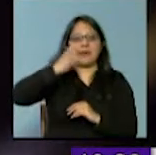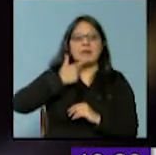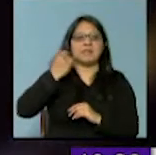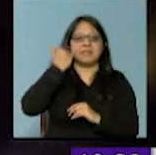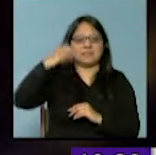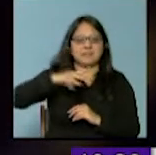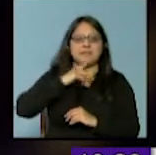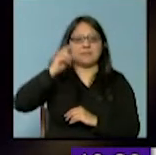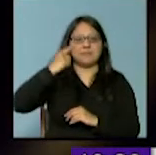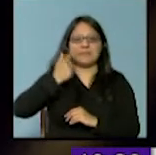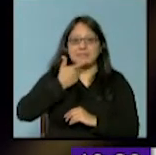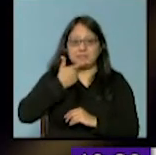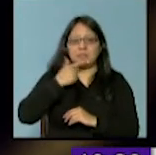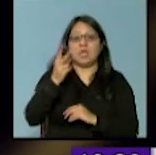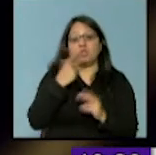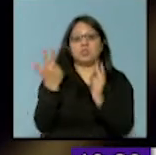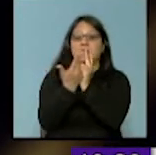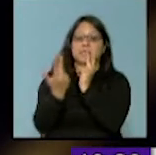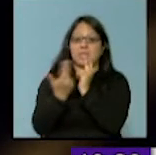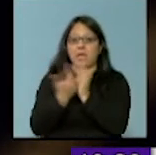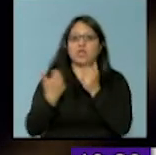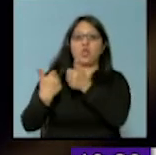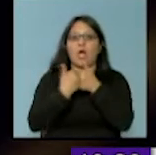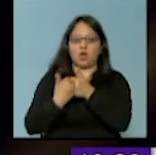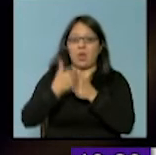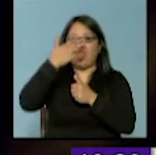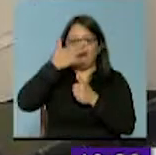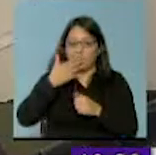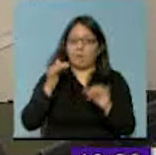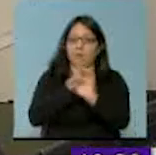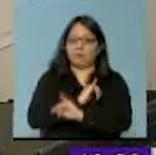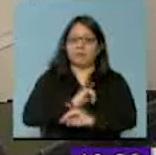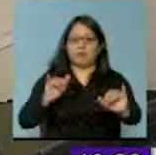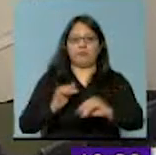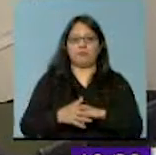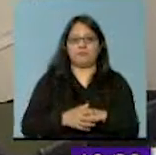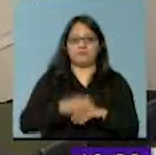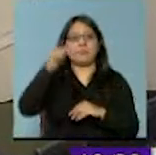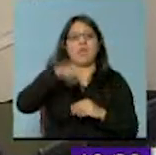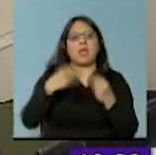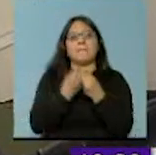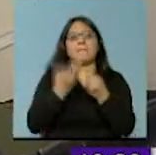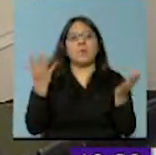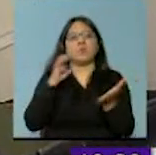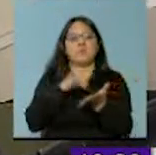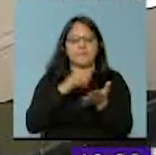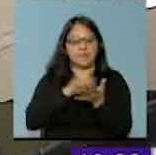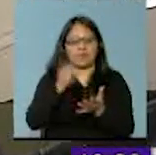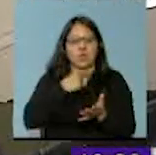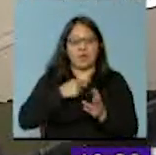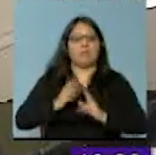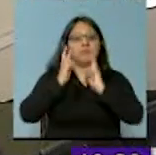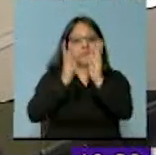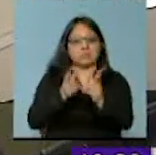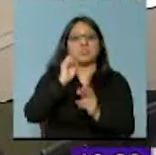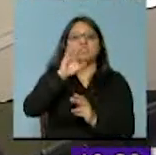estamos haciendo el cruce de datos con esa empresa y vamos a tener una información más fidedigna. Acá hay varias empresas que por ahí no queremos dar los nombres hasta que